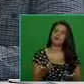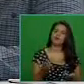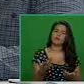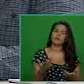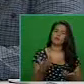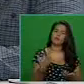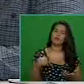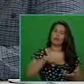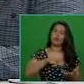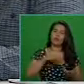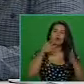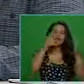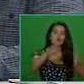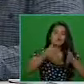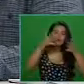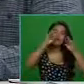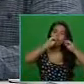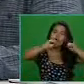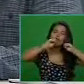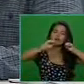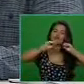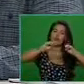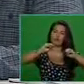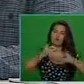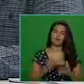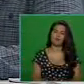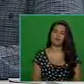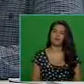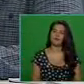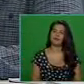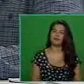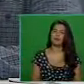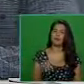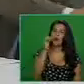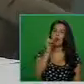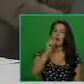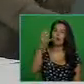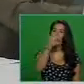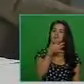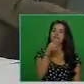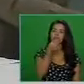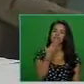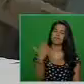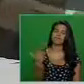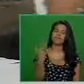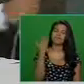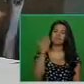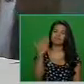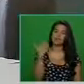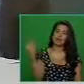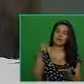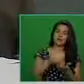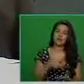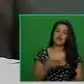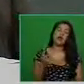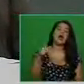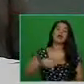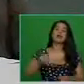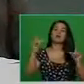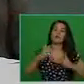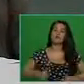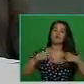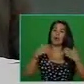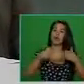es sumamente importante, que es la capacitación. La capacitación de información. Bruce Linares, presidente del CIARA, gracias por acompañarnos. Bruce, un placer. Gracias. Las puertas de Vive Televisión están abiertas